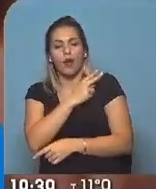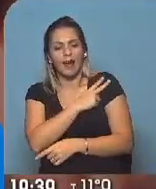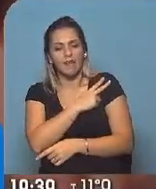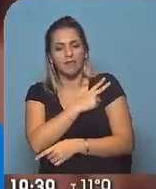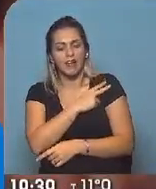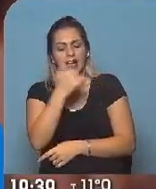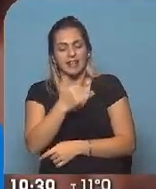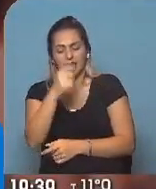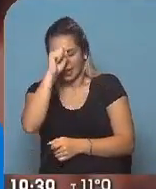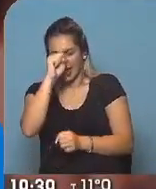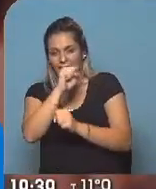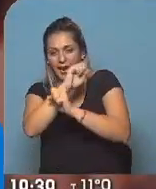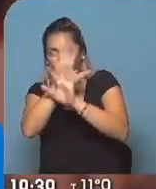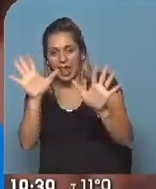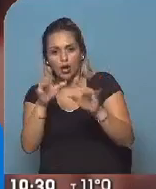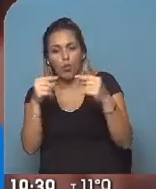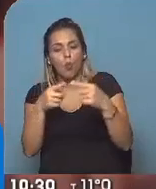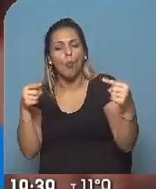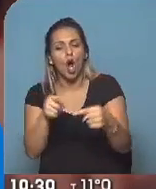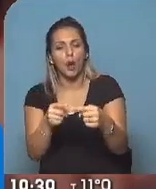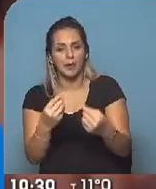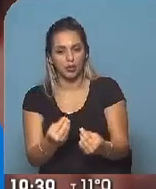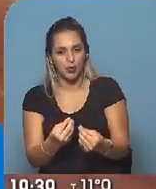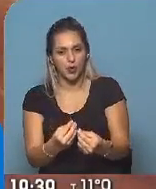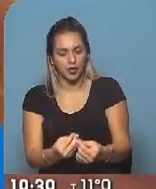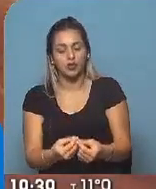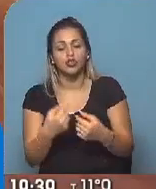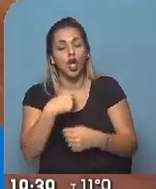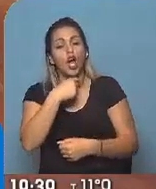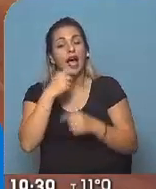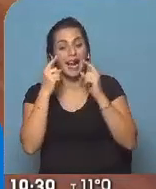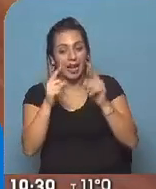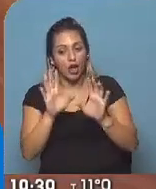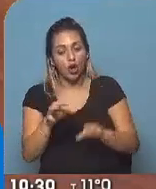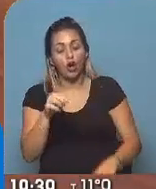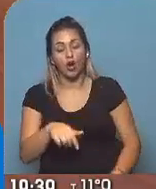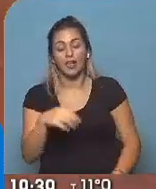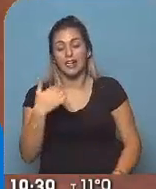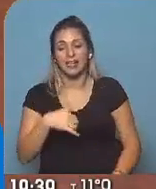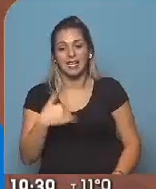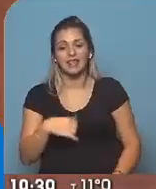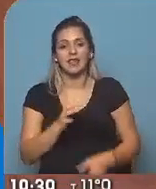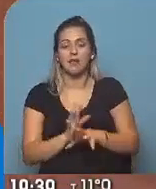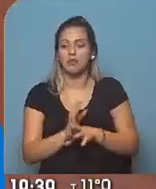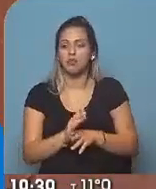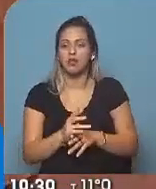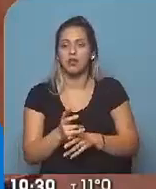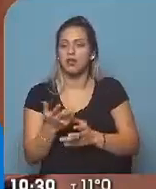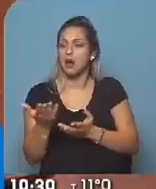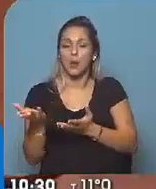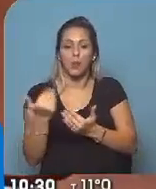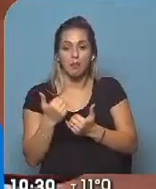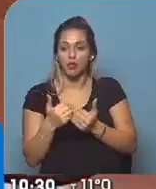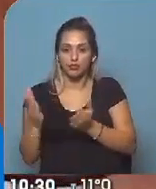tenga clarividencia en el objetivo. Yo creo que hoy en día en nuestro país están sedientas de que le digan vamos para ese rumbo y